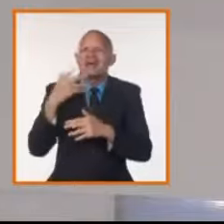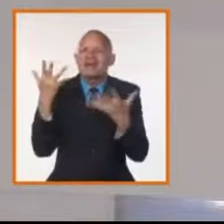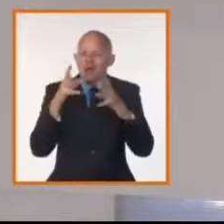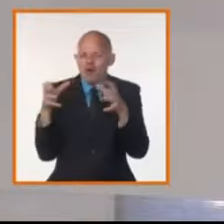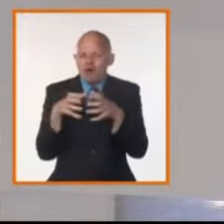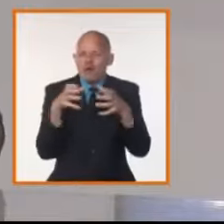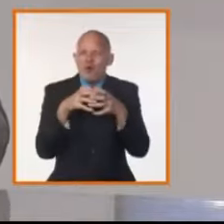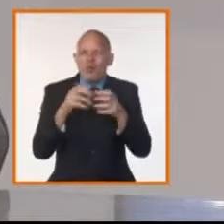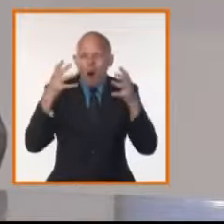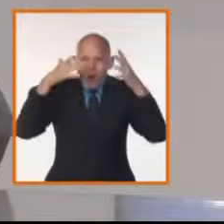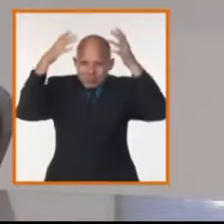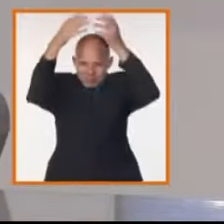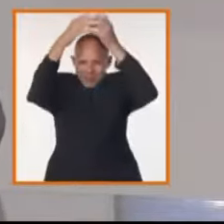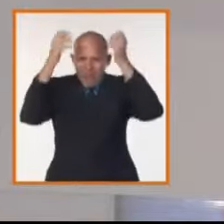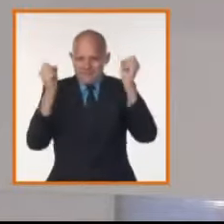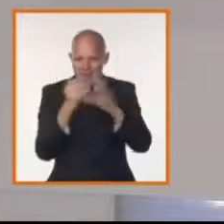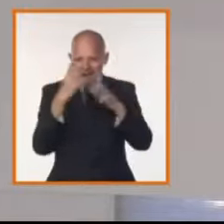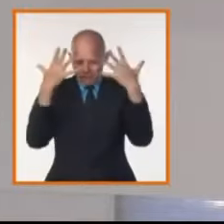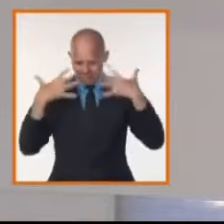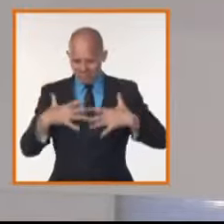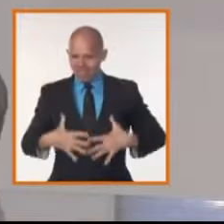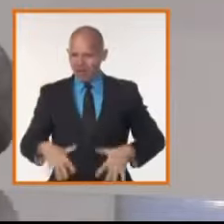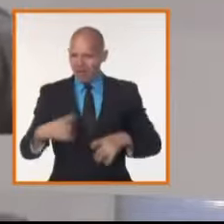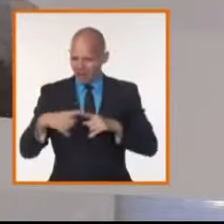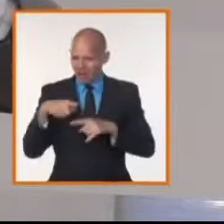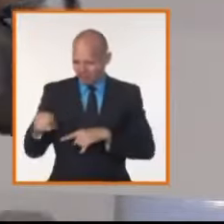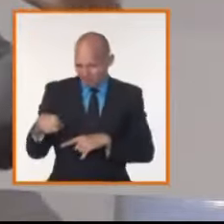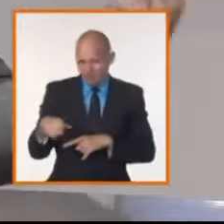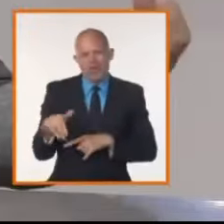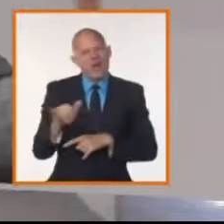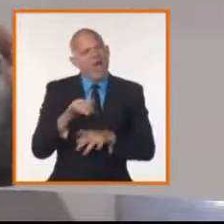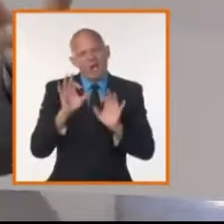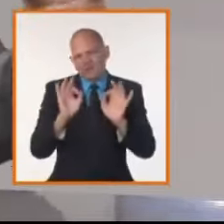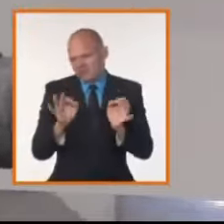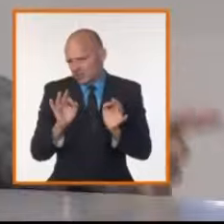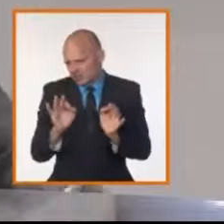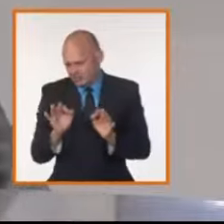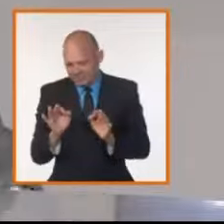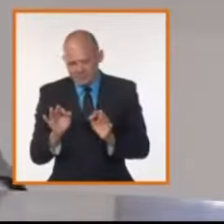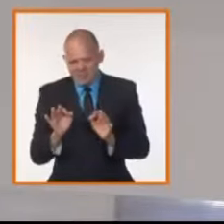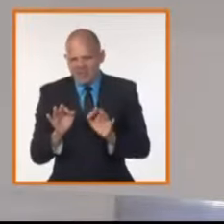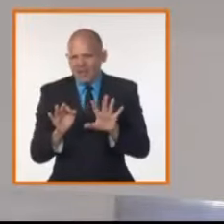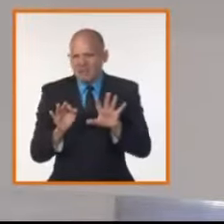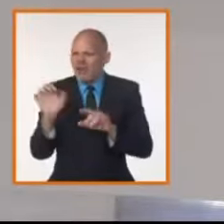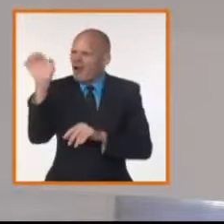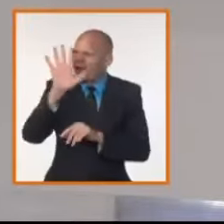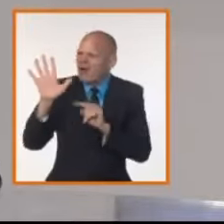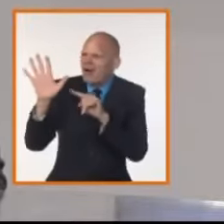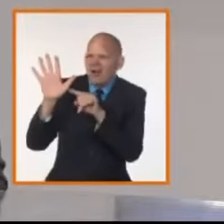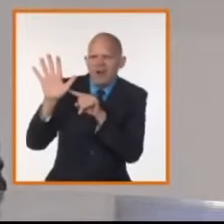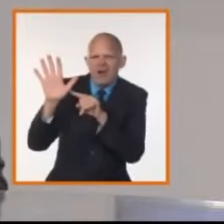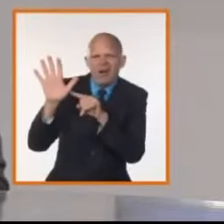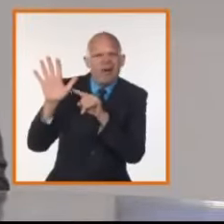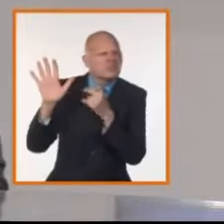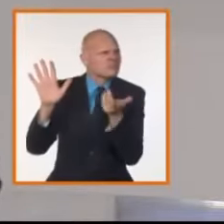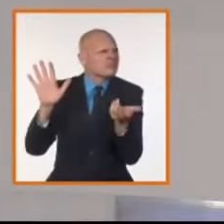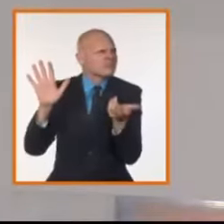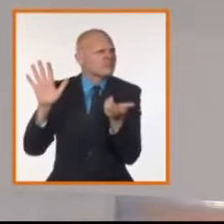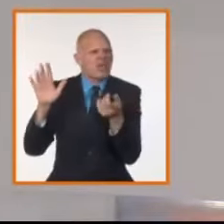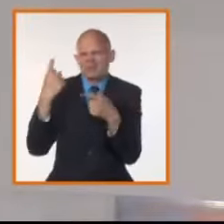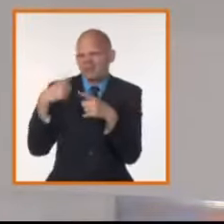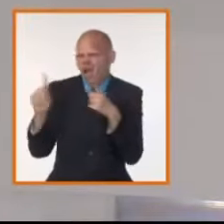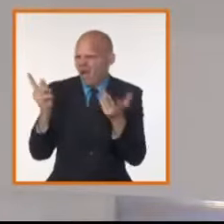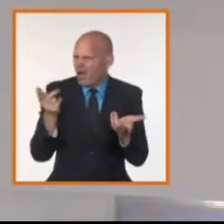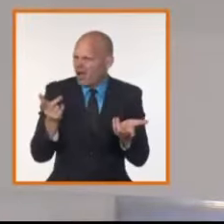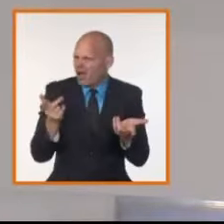ha entado como el lugar donde el ejercicio político ha sido más maduro recordemos Cuando decía que América Latina no tenía madurez para